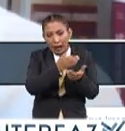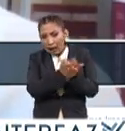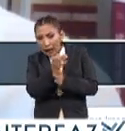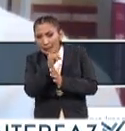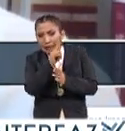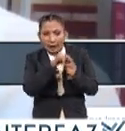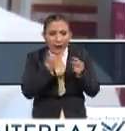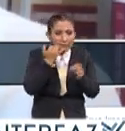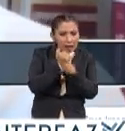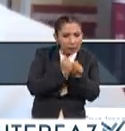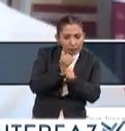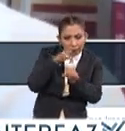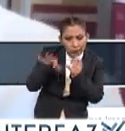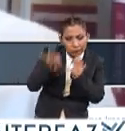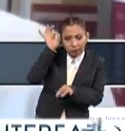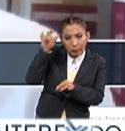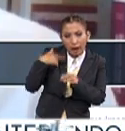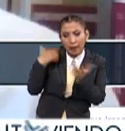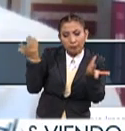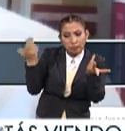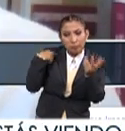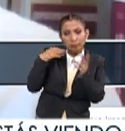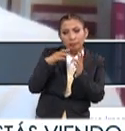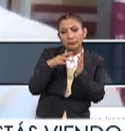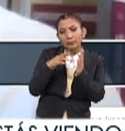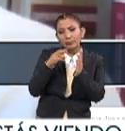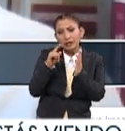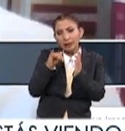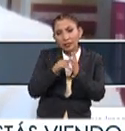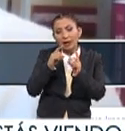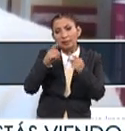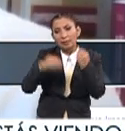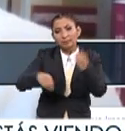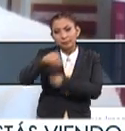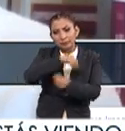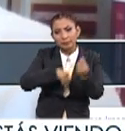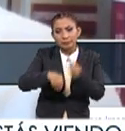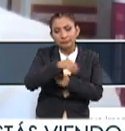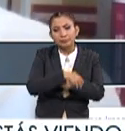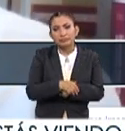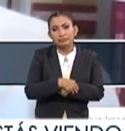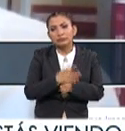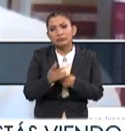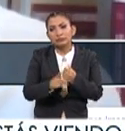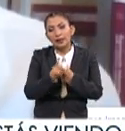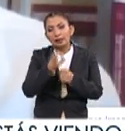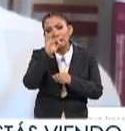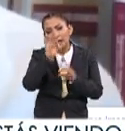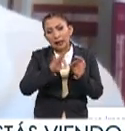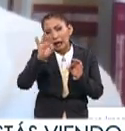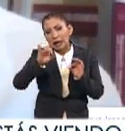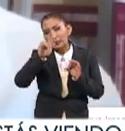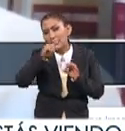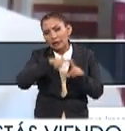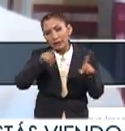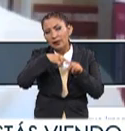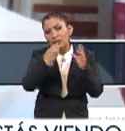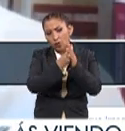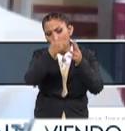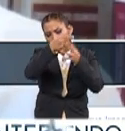Estratégica, el de Investigación Descubriendo Hechos y Principios, el de Desarrollo Sustentable y Probabilidad Estadística. Hay